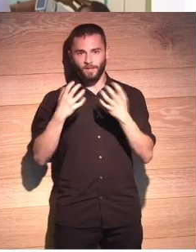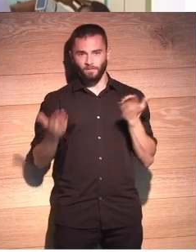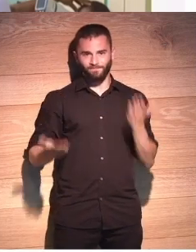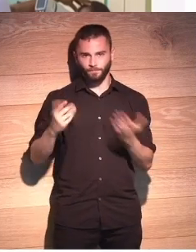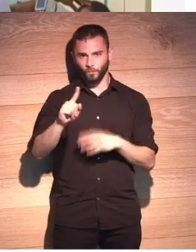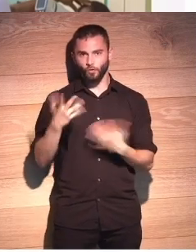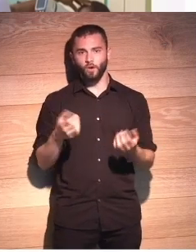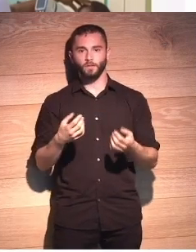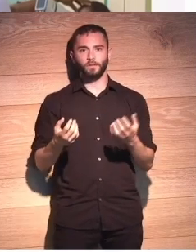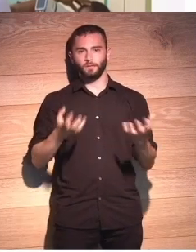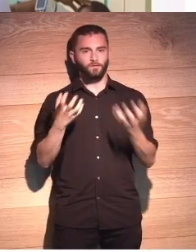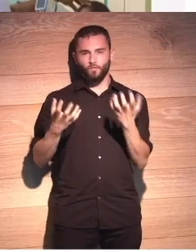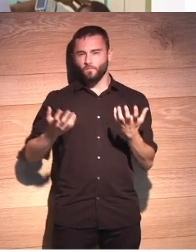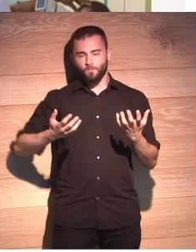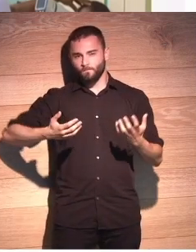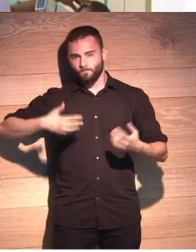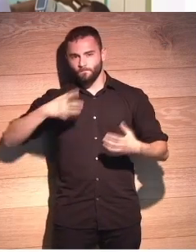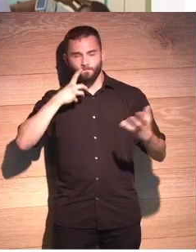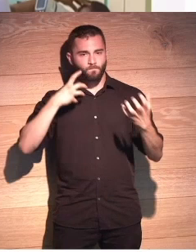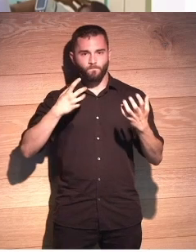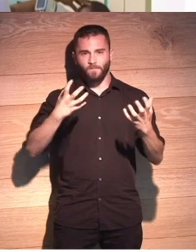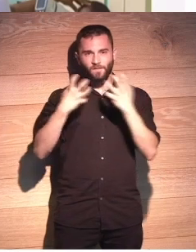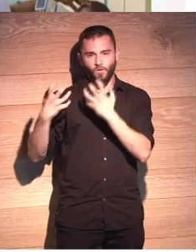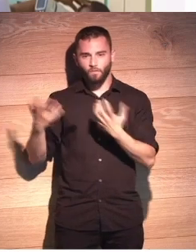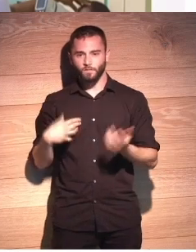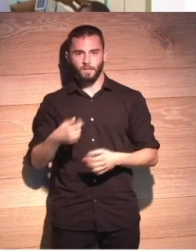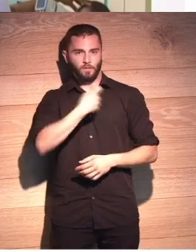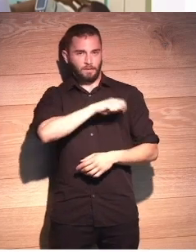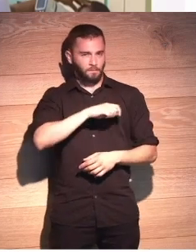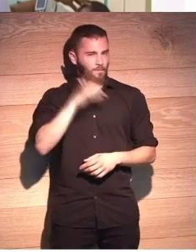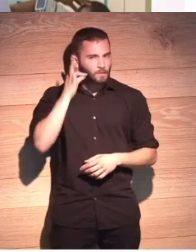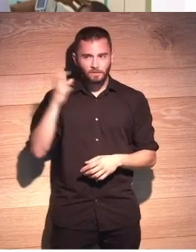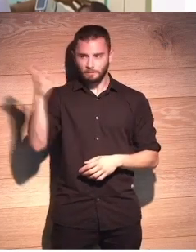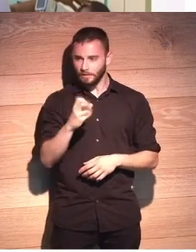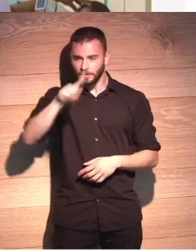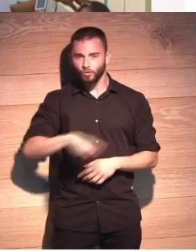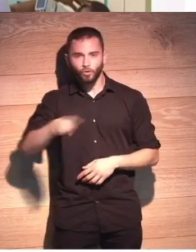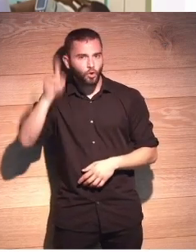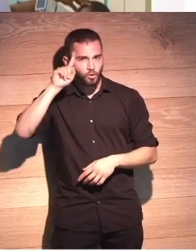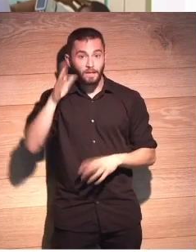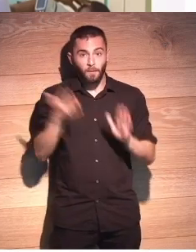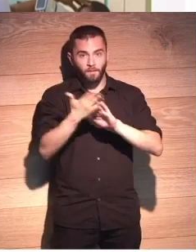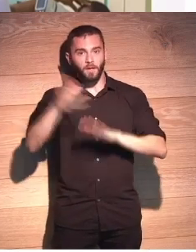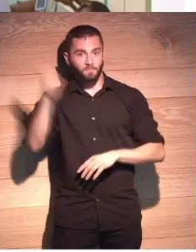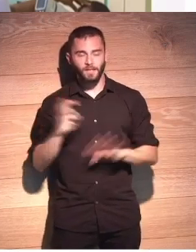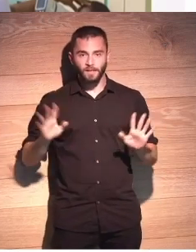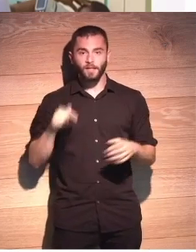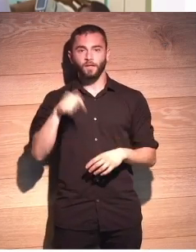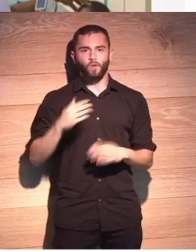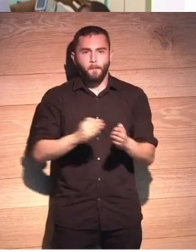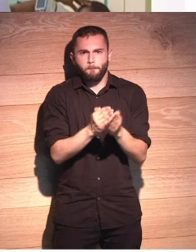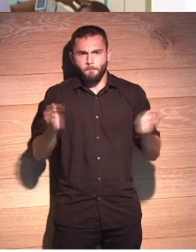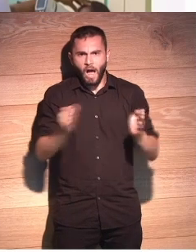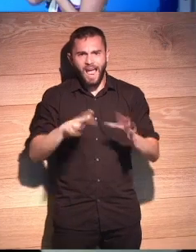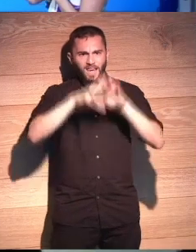son astronómicos. Por ejemplo, hay una española que no la he visto, no sé si ha venido, pero iba a venir, que es la es una pionera mundial, que estuve con